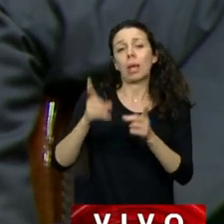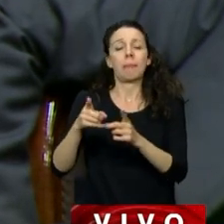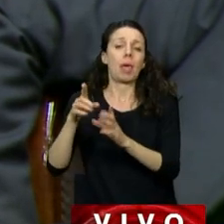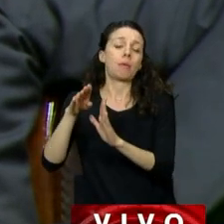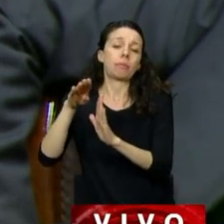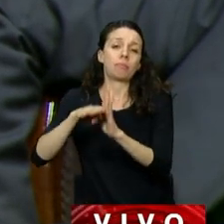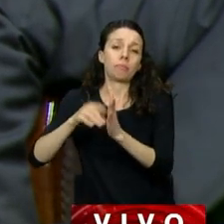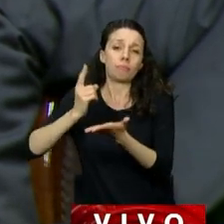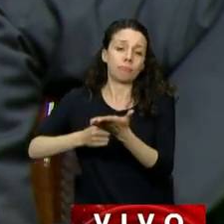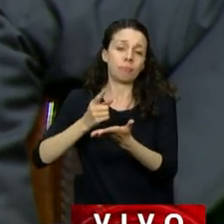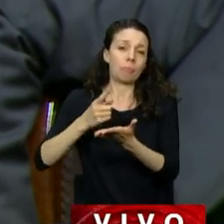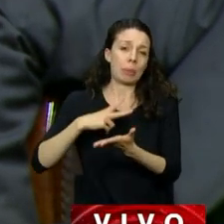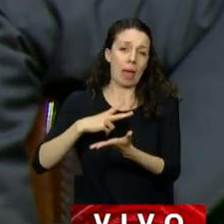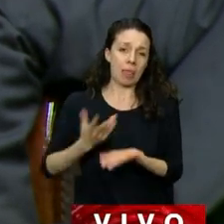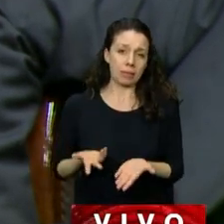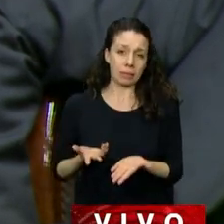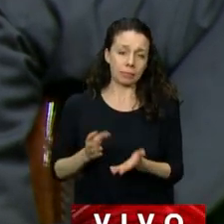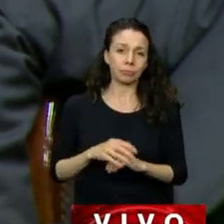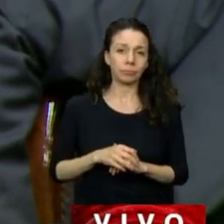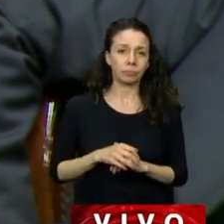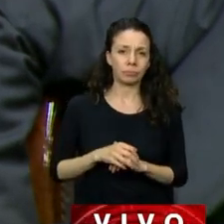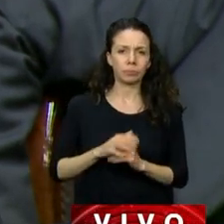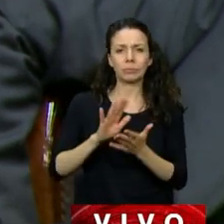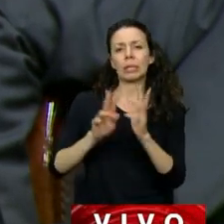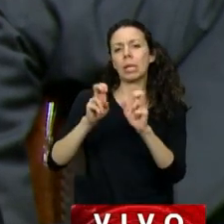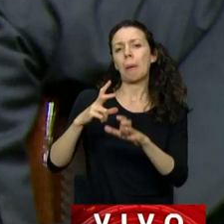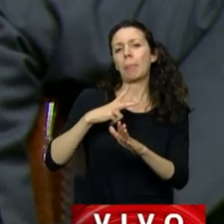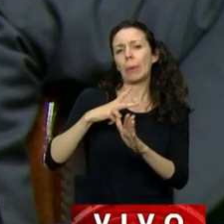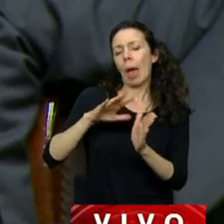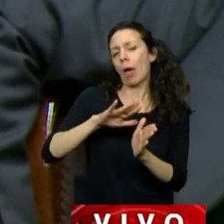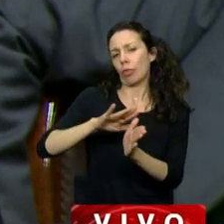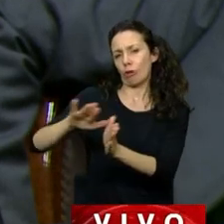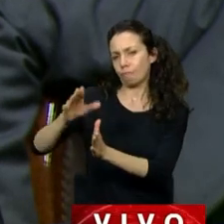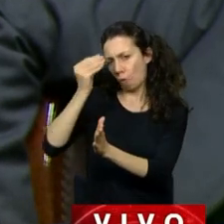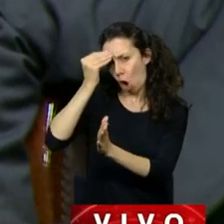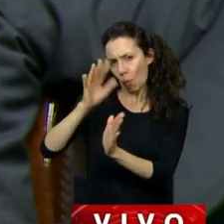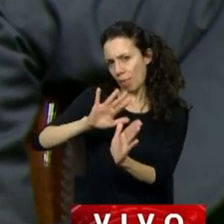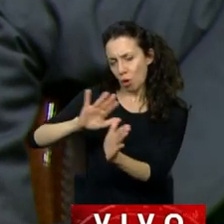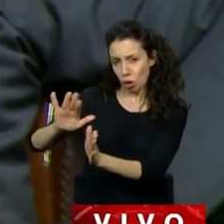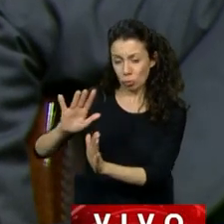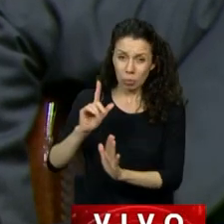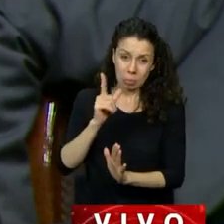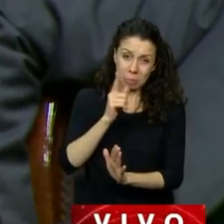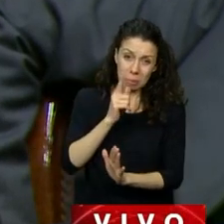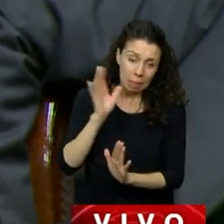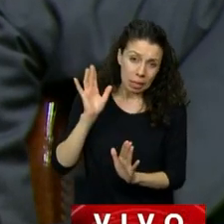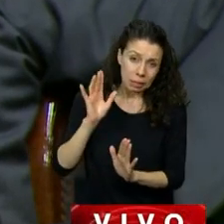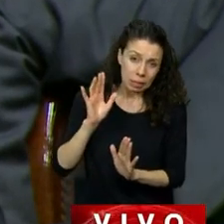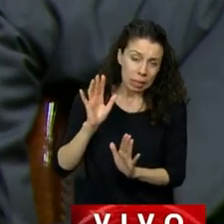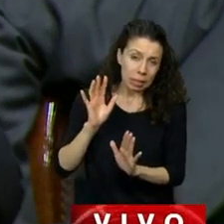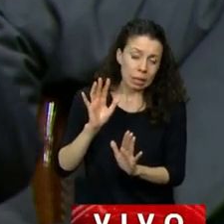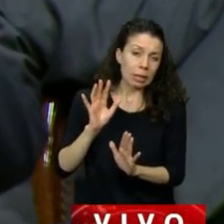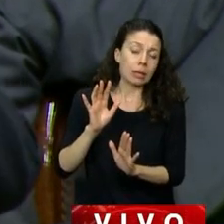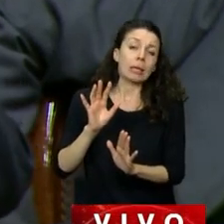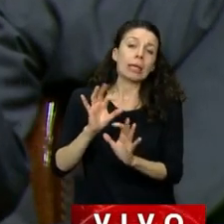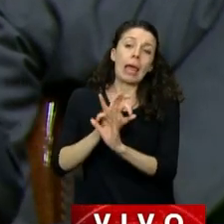privadas. Con respecto a las cuestiones privadas, olvidémonos porque realmente no creo que nadie, salvo contratistas del Estado, que